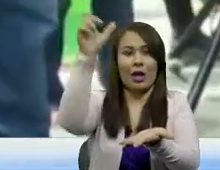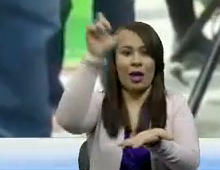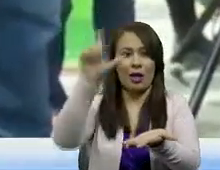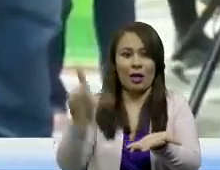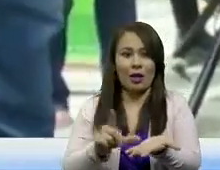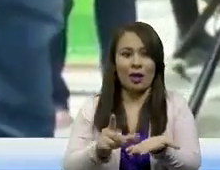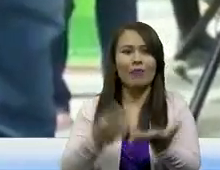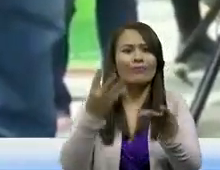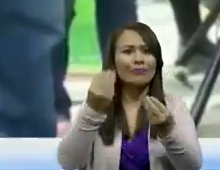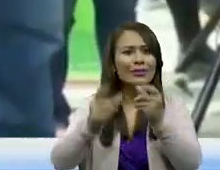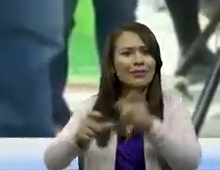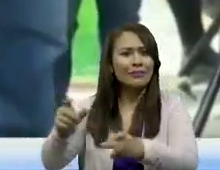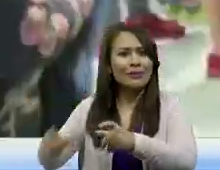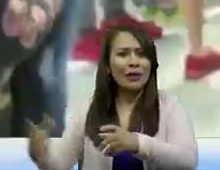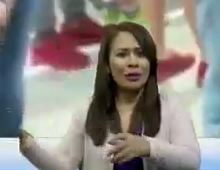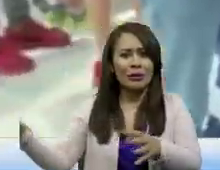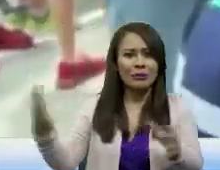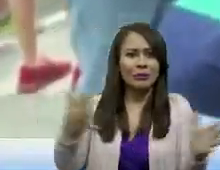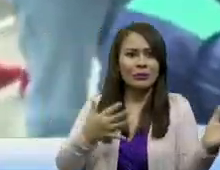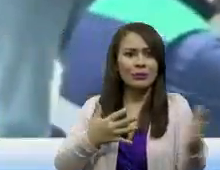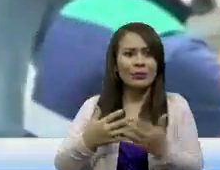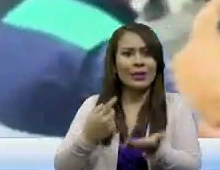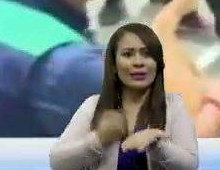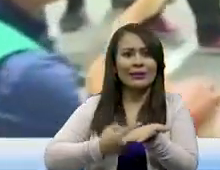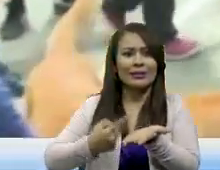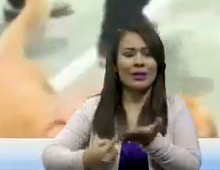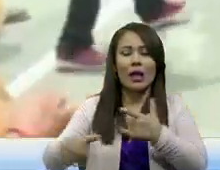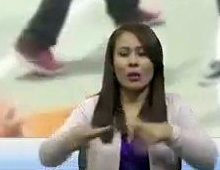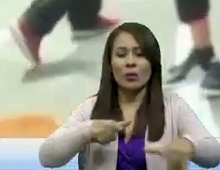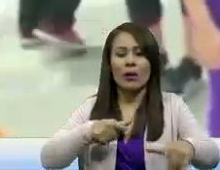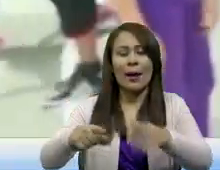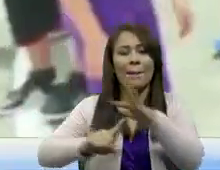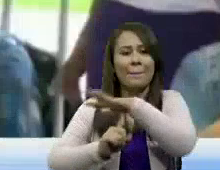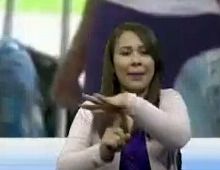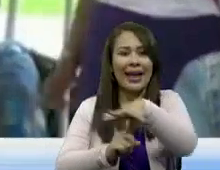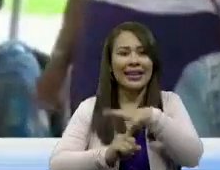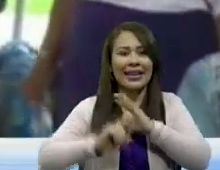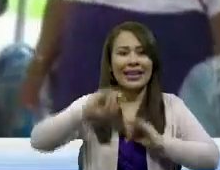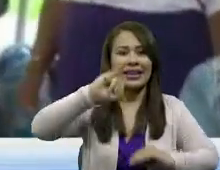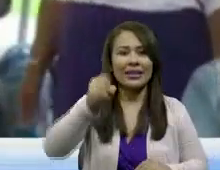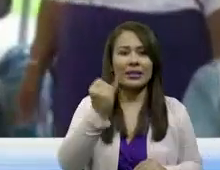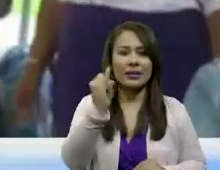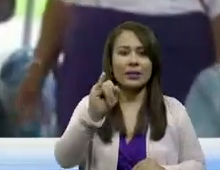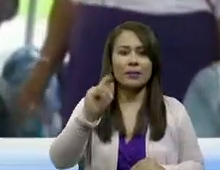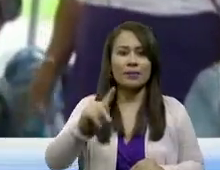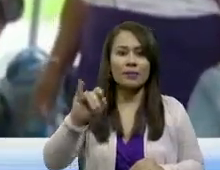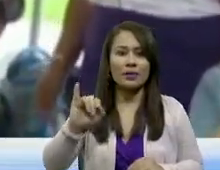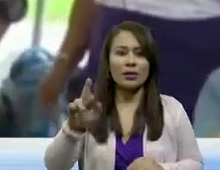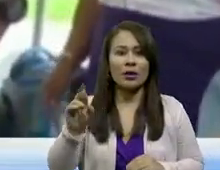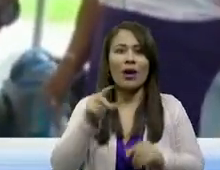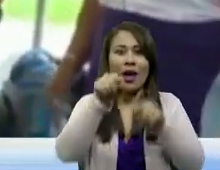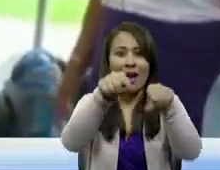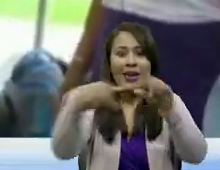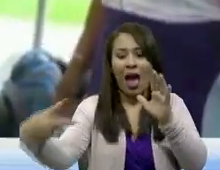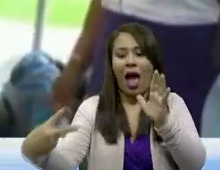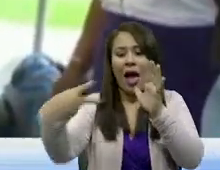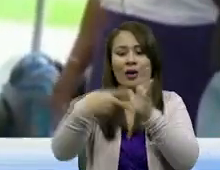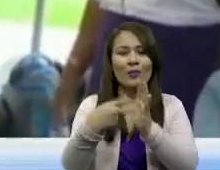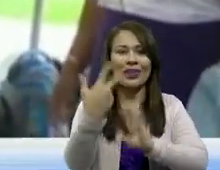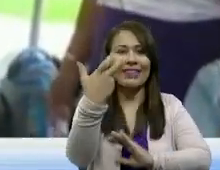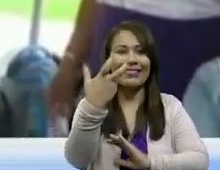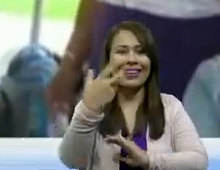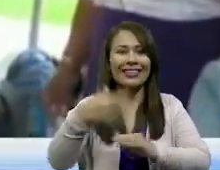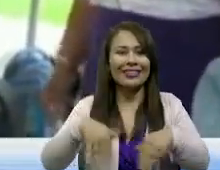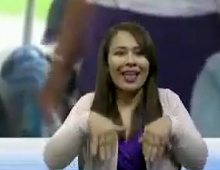de personas se dieron cita en el Parque Jípiro, en la capital lojana, donde adoptaron a 13 mascotas,